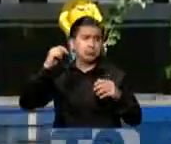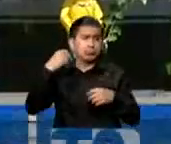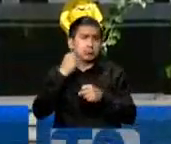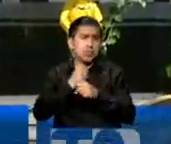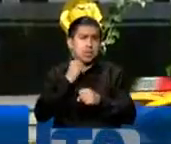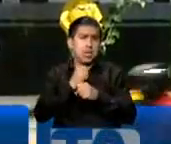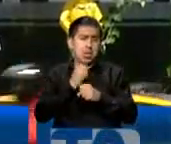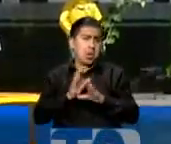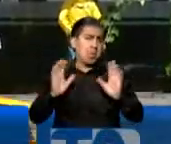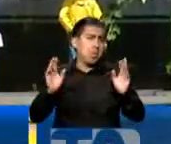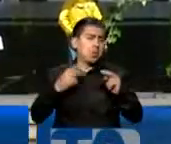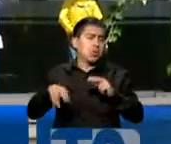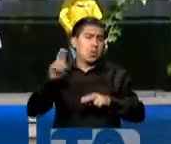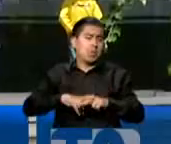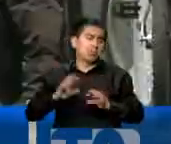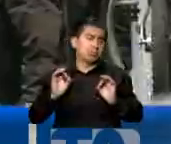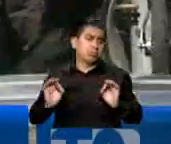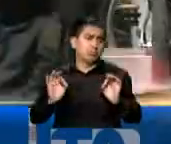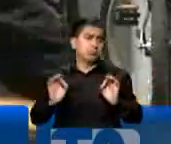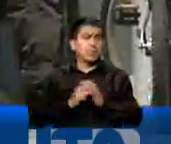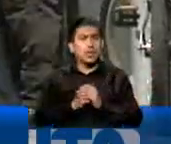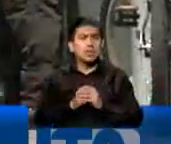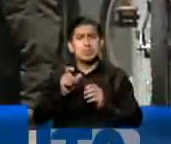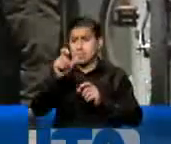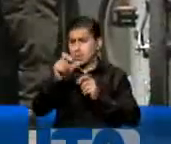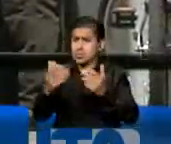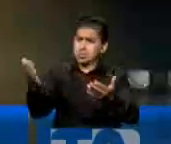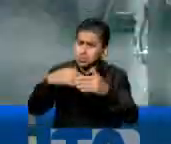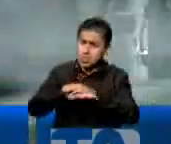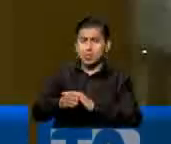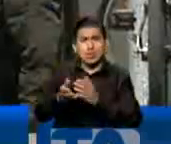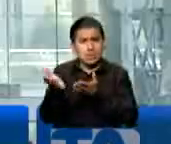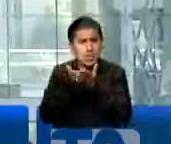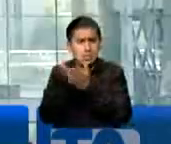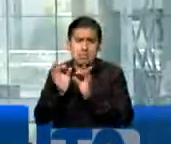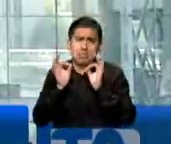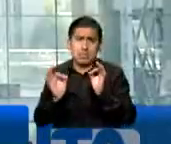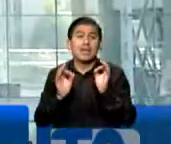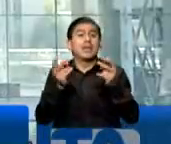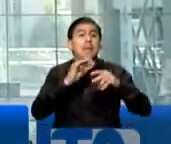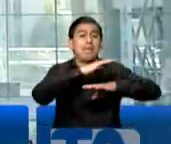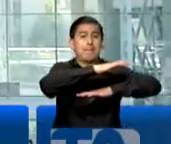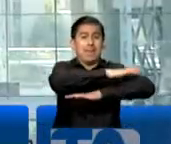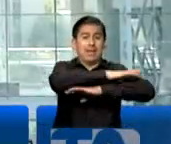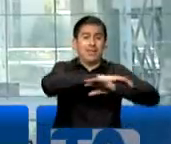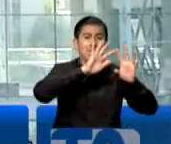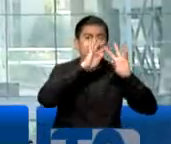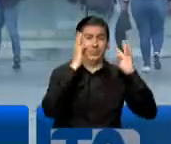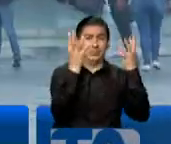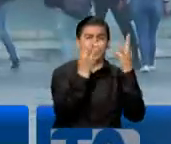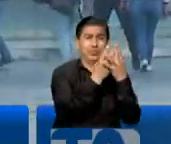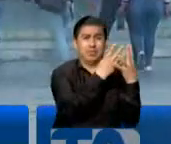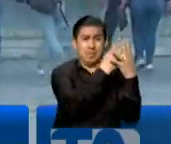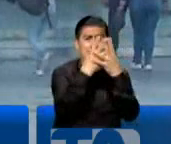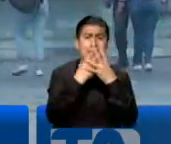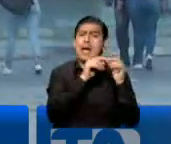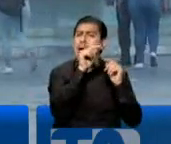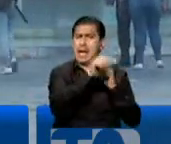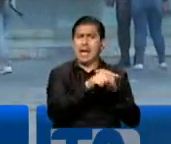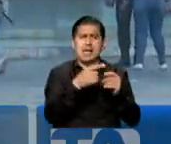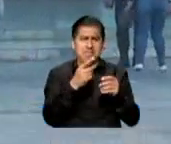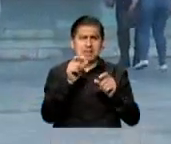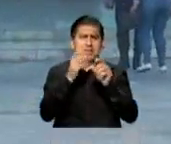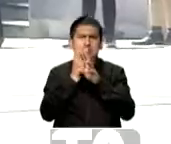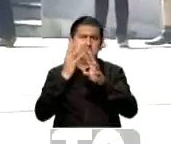se desarrollaron de forma normal. Hubo atención al público, igual que en la plataforma financiera, donde se vieron largas filas de ciudadanos